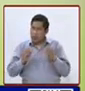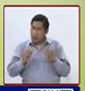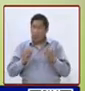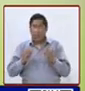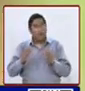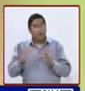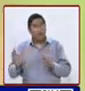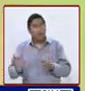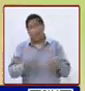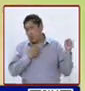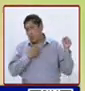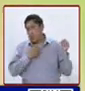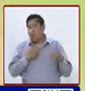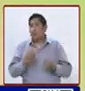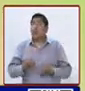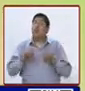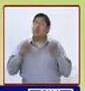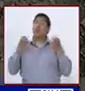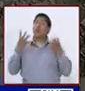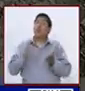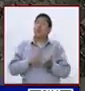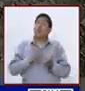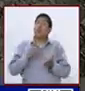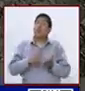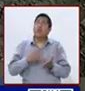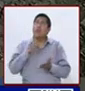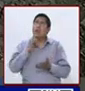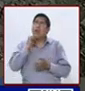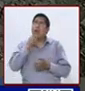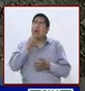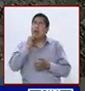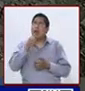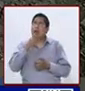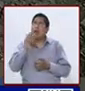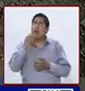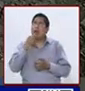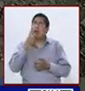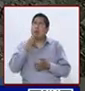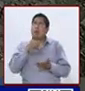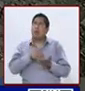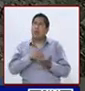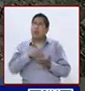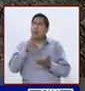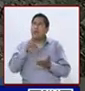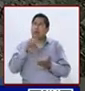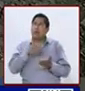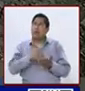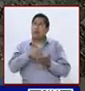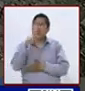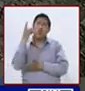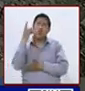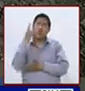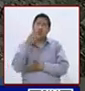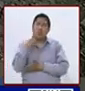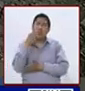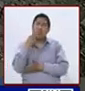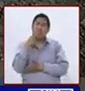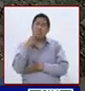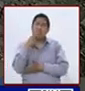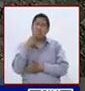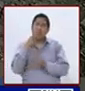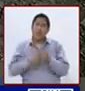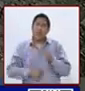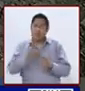lo van a llevar. ¿Cómo cuánto sacarán? Al día dice que ganan unos 1,000, 2,000 bolivianos por